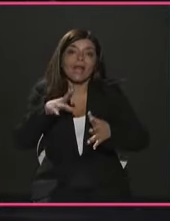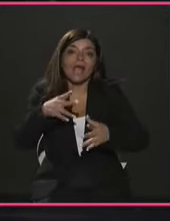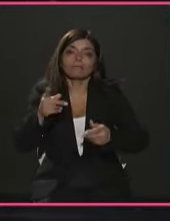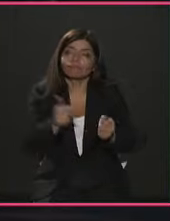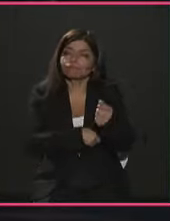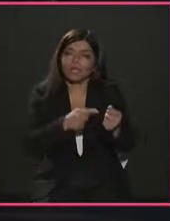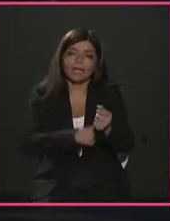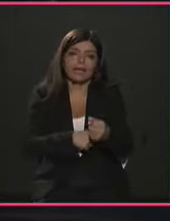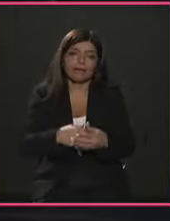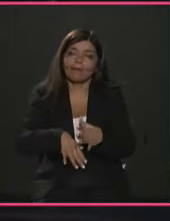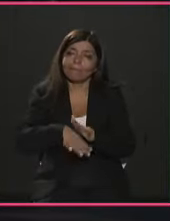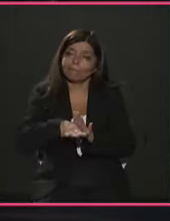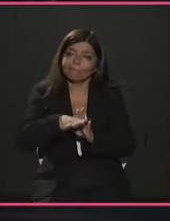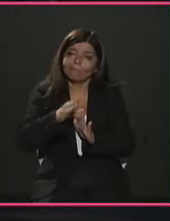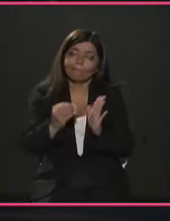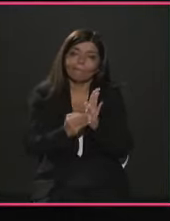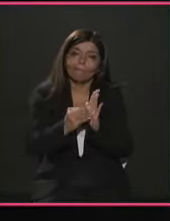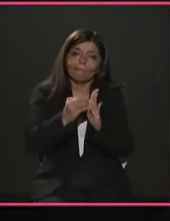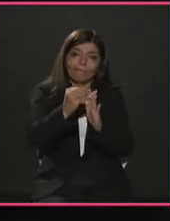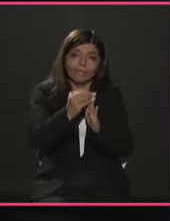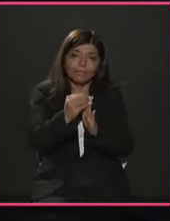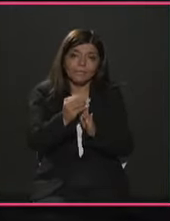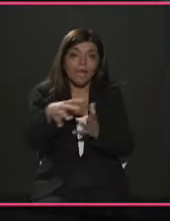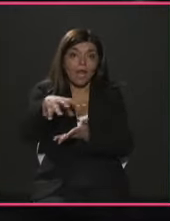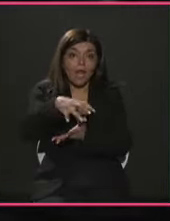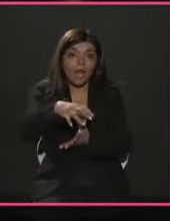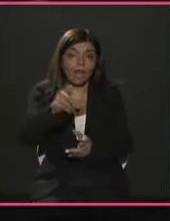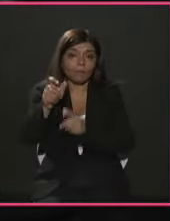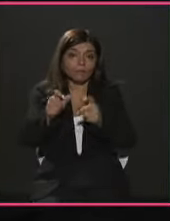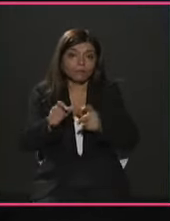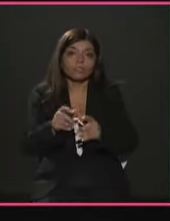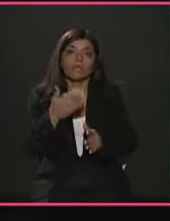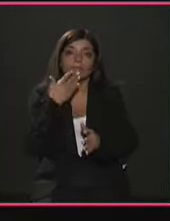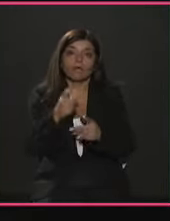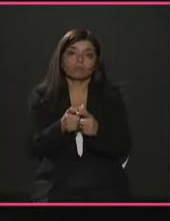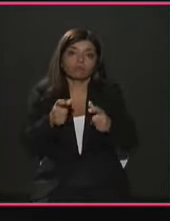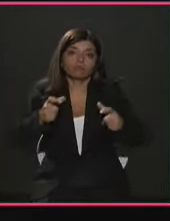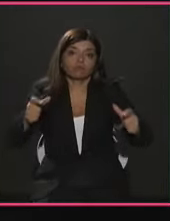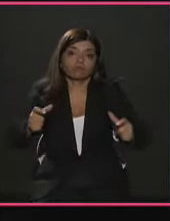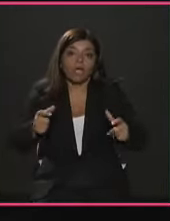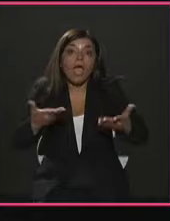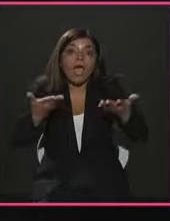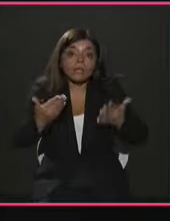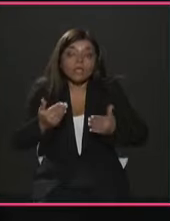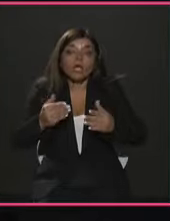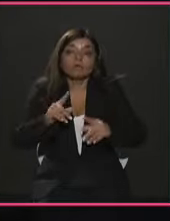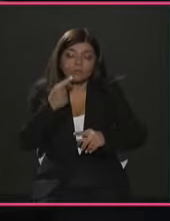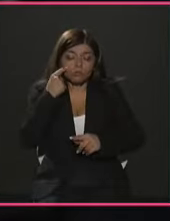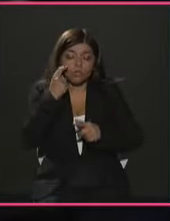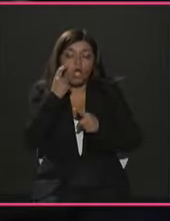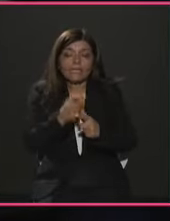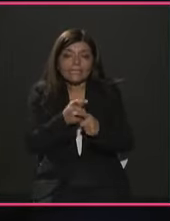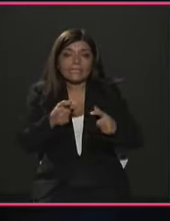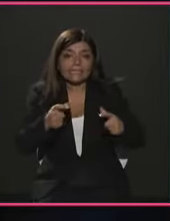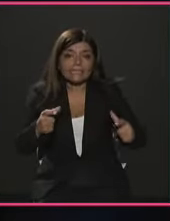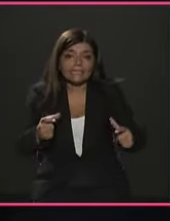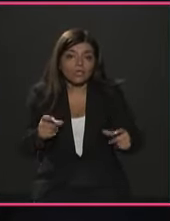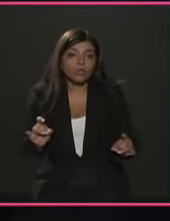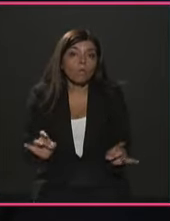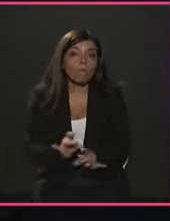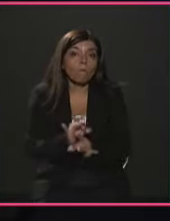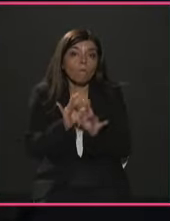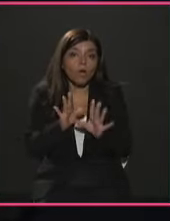exponencial y la población ha venido aumentando también a tasas muy altas y se espera que siga creciendo eh Por lo